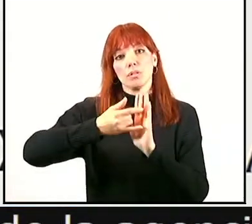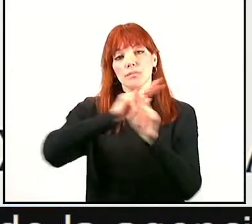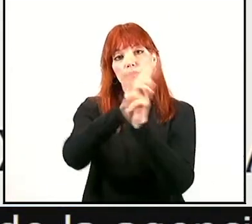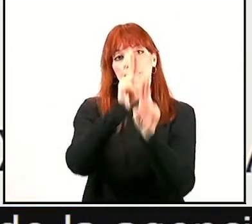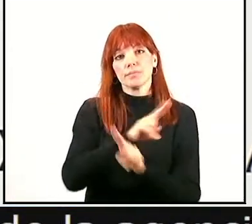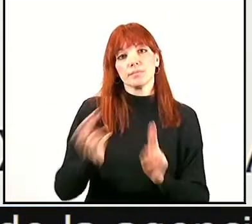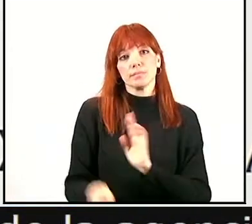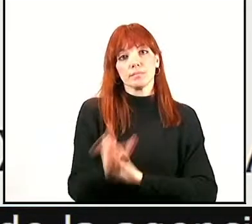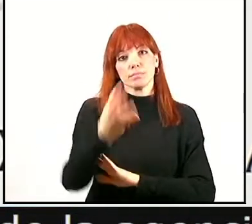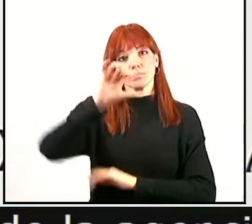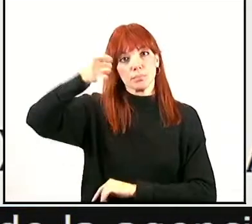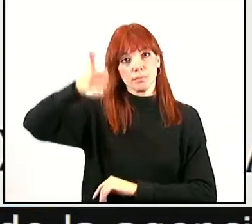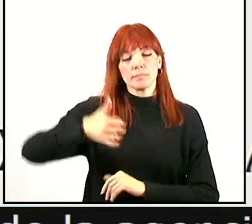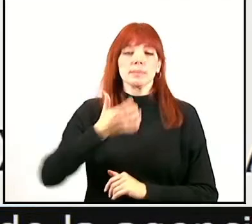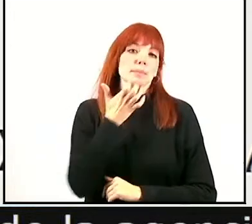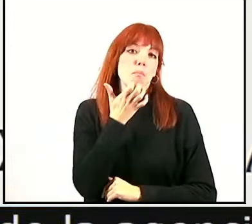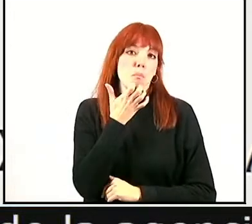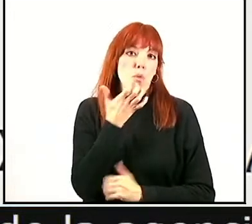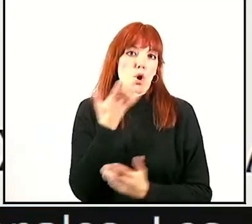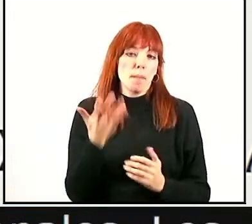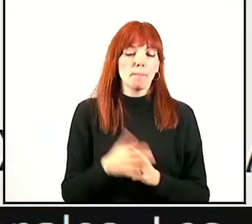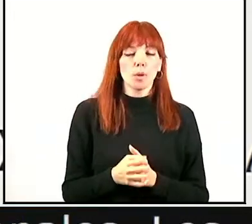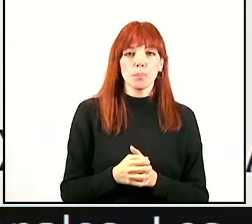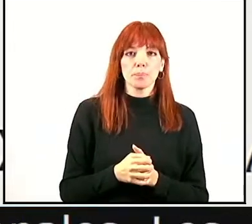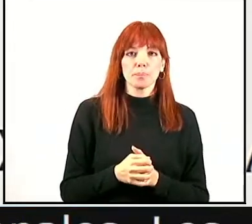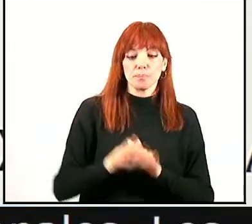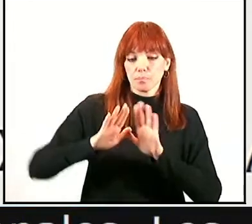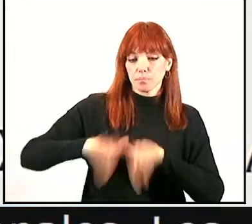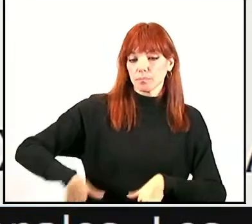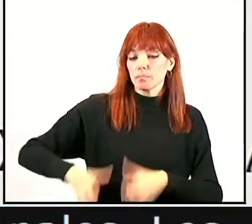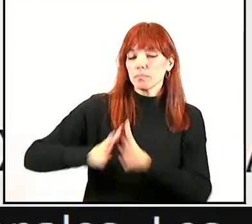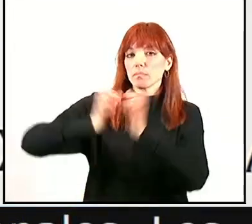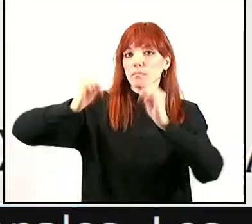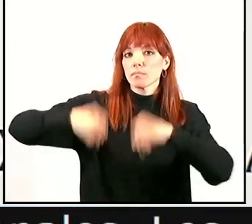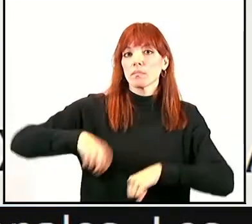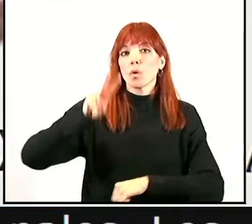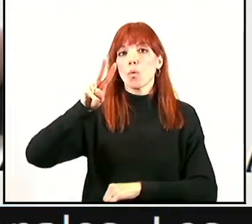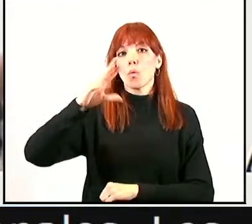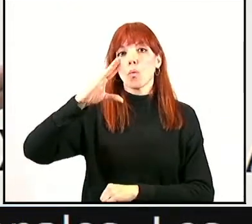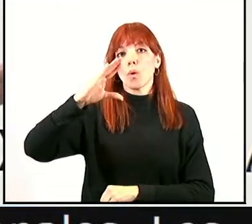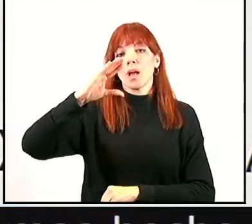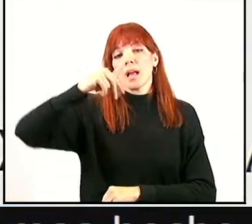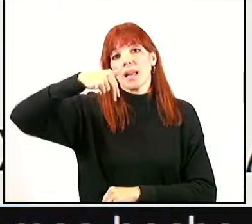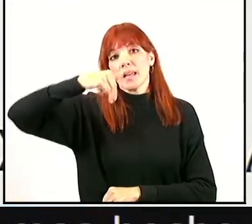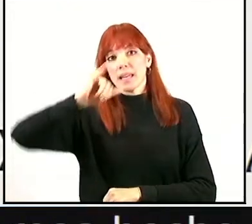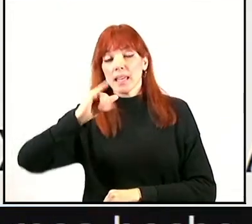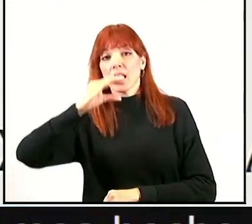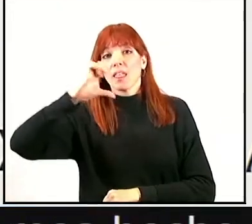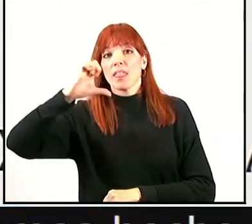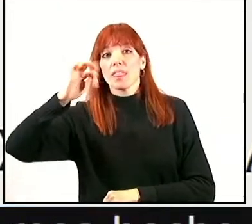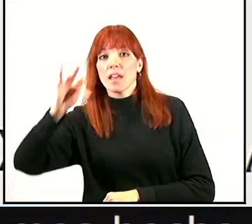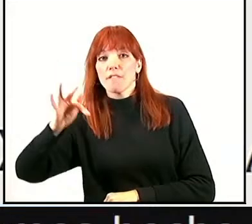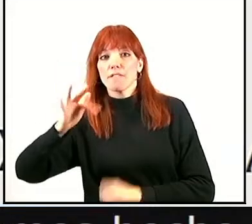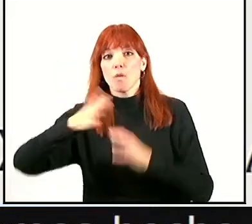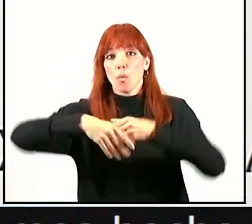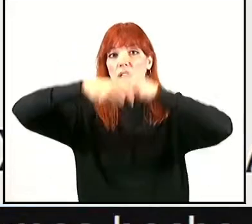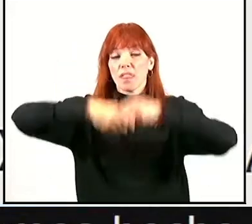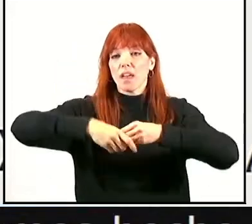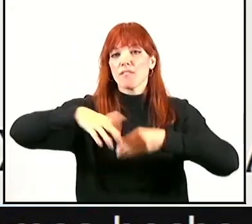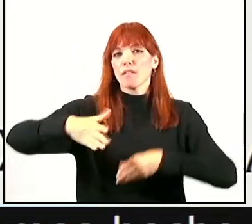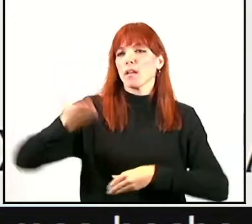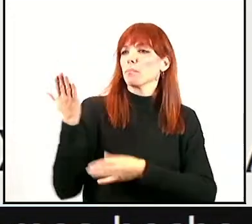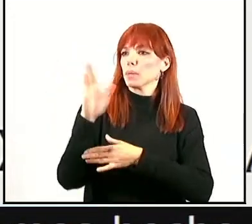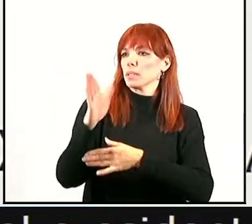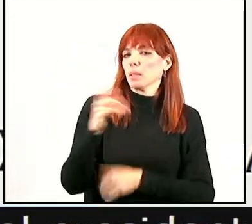internacionales. Les pongo el ejemplo del último acuerdo que hemos hecho con UNICEF y que les presentamos aquí con el presidente de la Junta hace